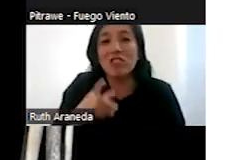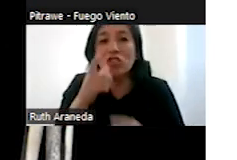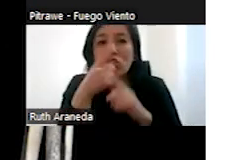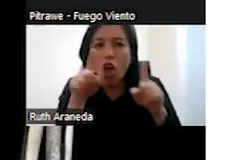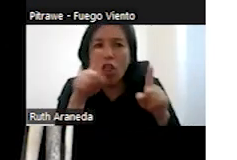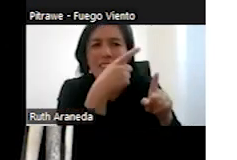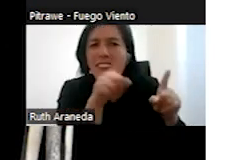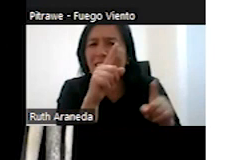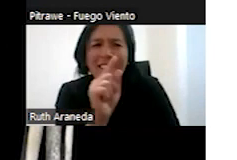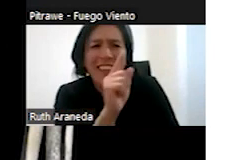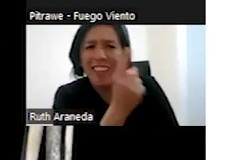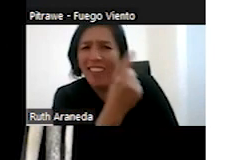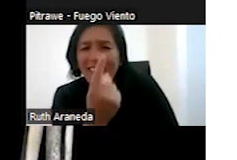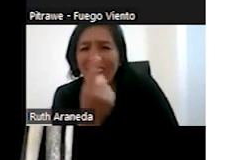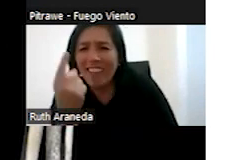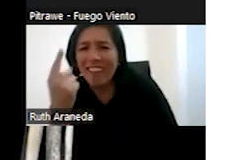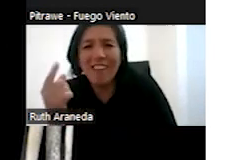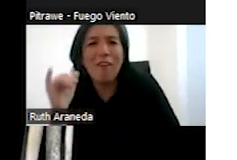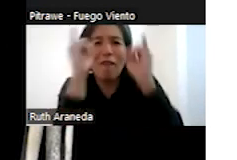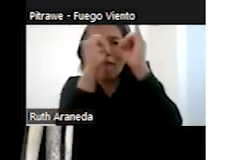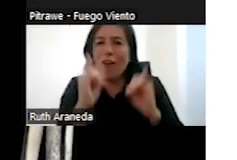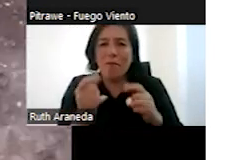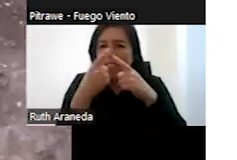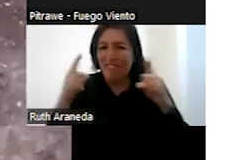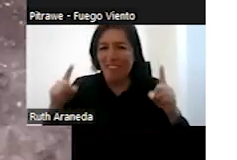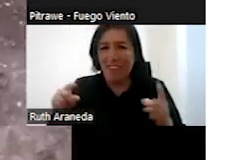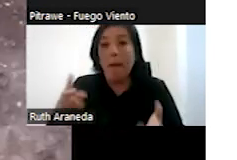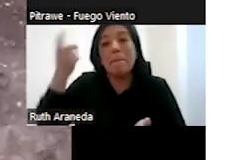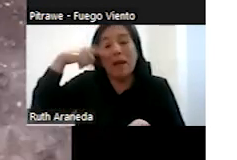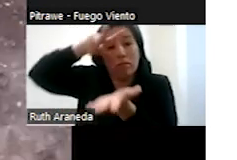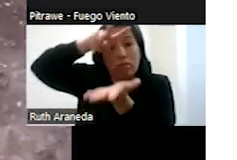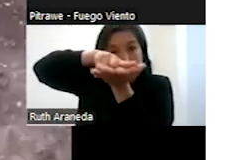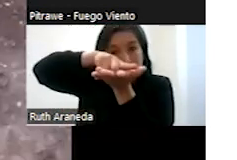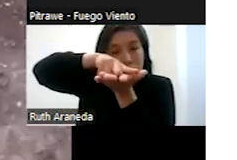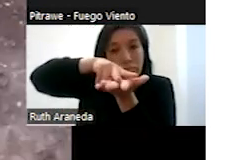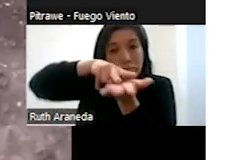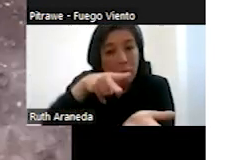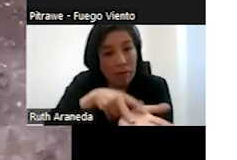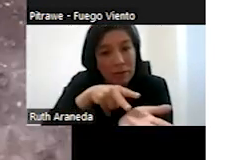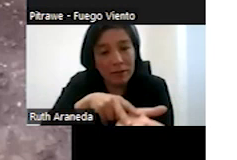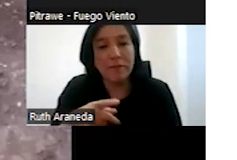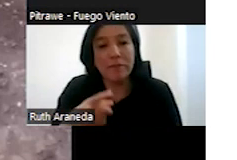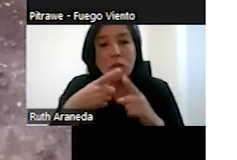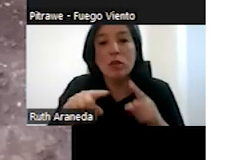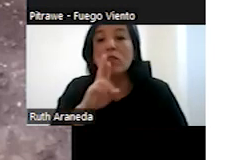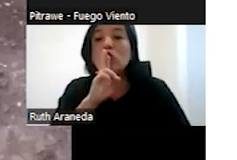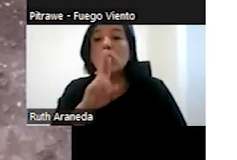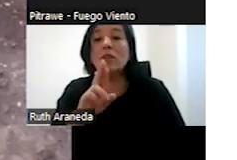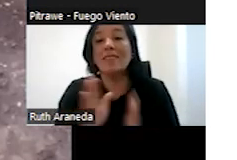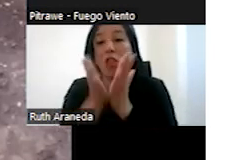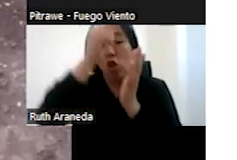alguna diferencia dentro de ciertos patrones extendidos en este caso, que ya nos llama la atención. Más al sur todavía, en Santo